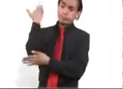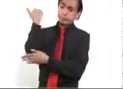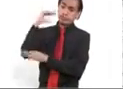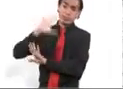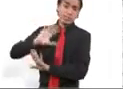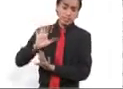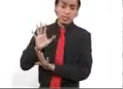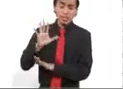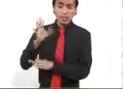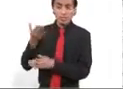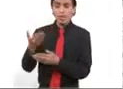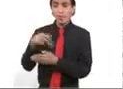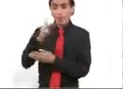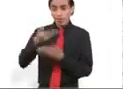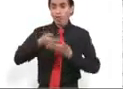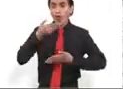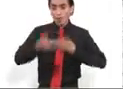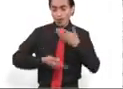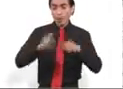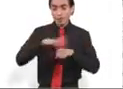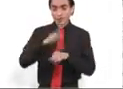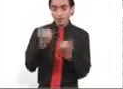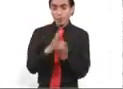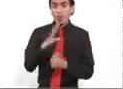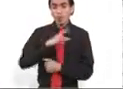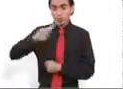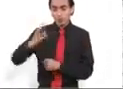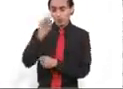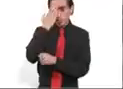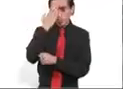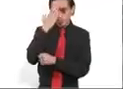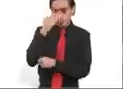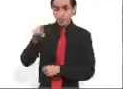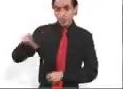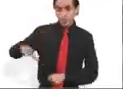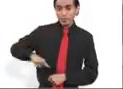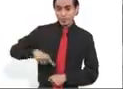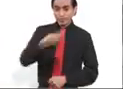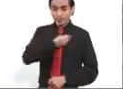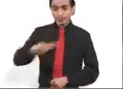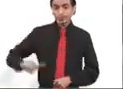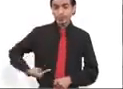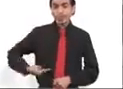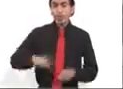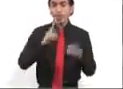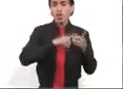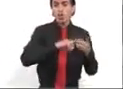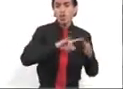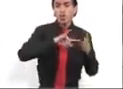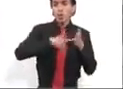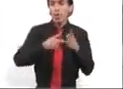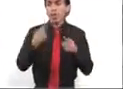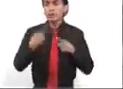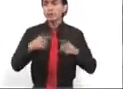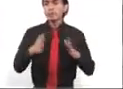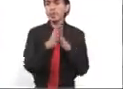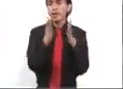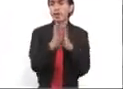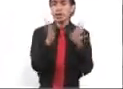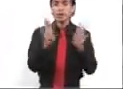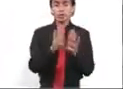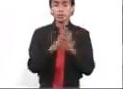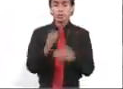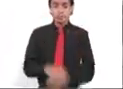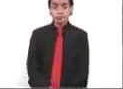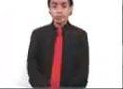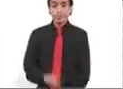el reconocimiento a los gobiernos municipales. ¿Dónde va a ser? ¿A qué hora y qué gobernadores, doctora, van a participar? ¿Van a estar? Va a